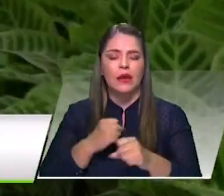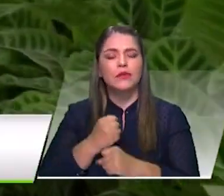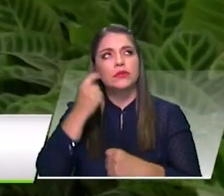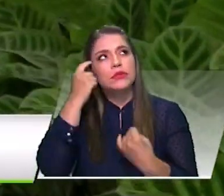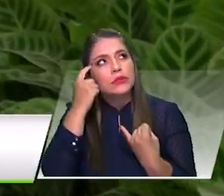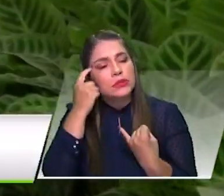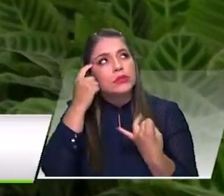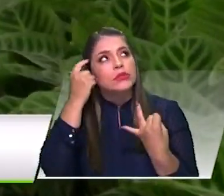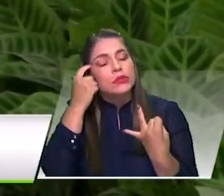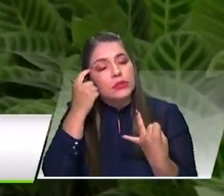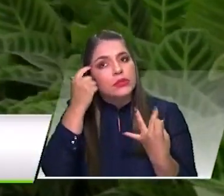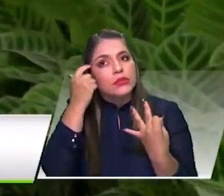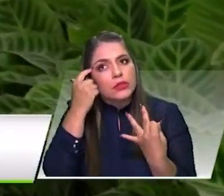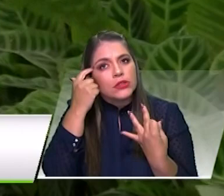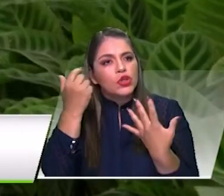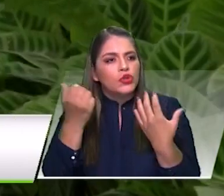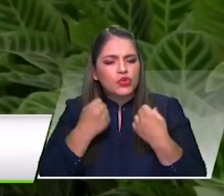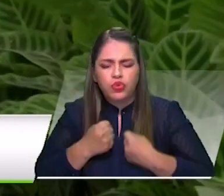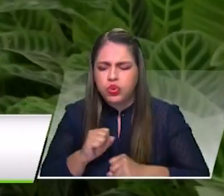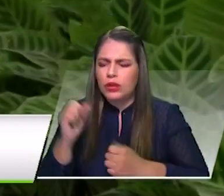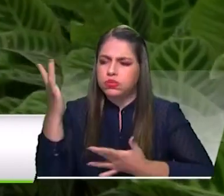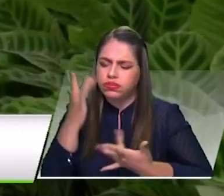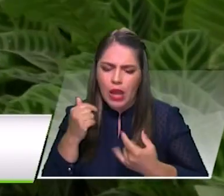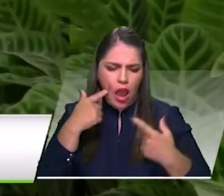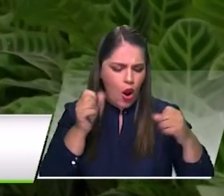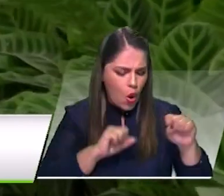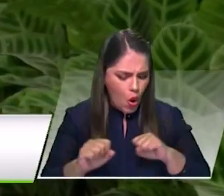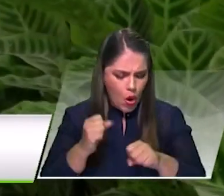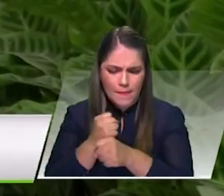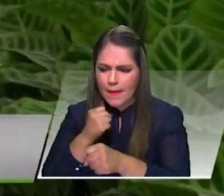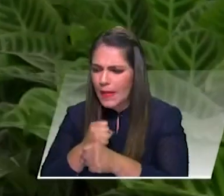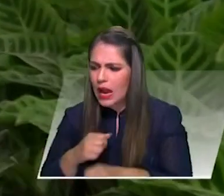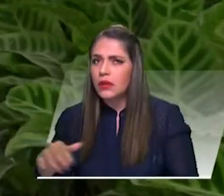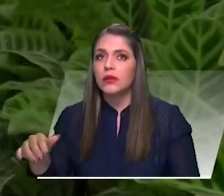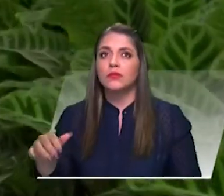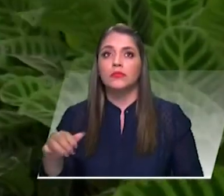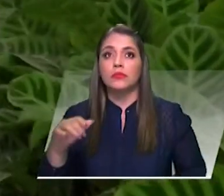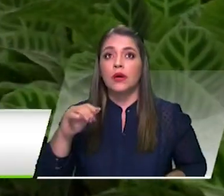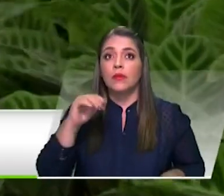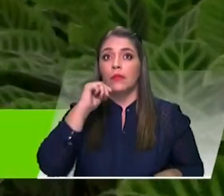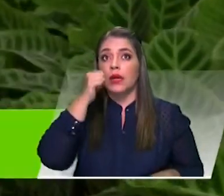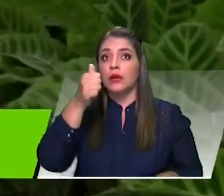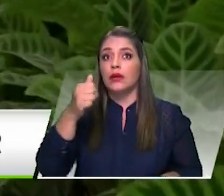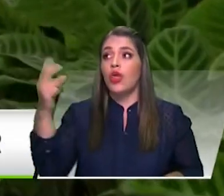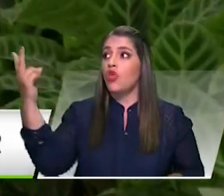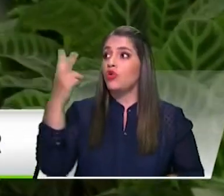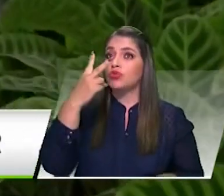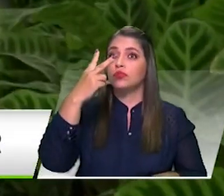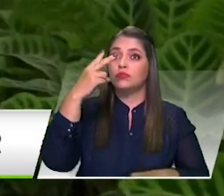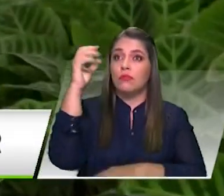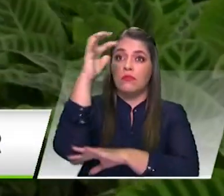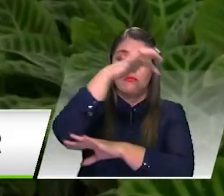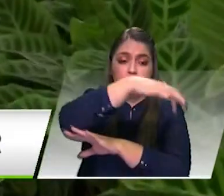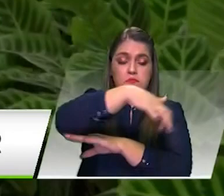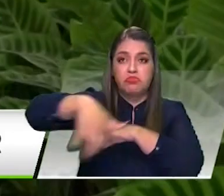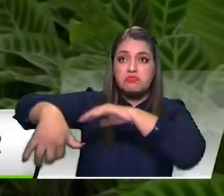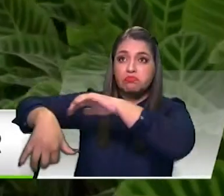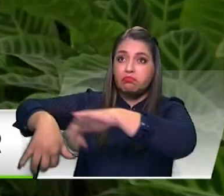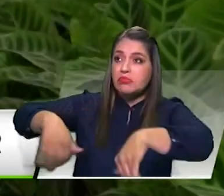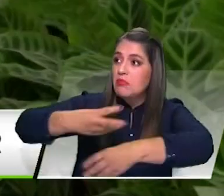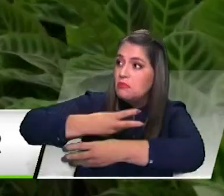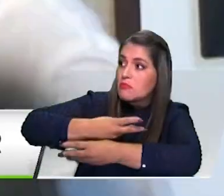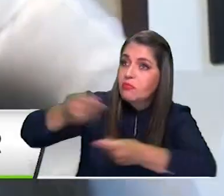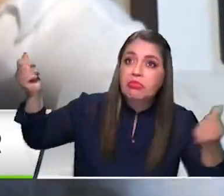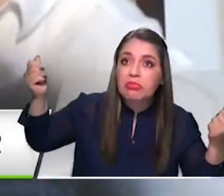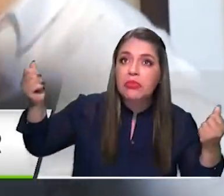pensando, sufriendo, esperando, trazando y ensayando, de un día para otro llegaron dos máquinas y desapareció como